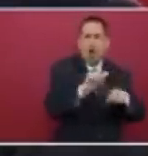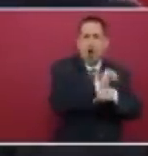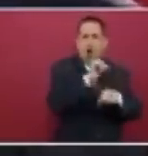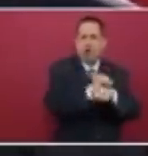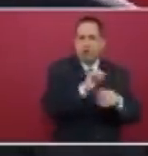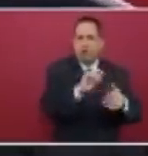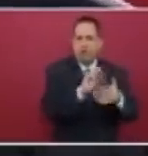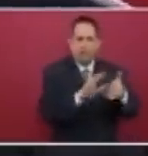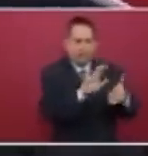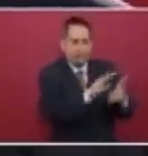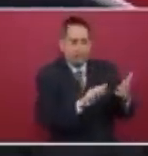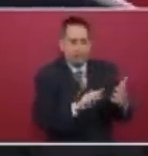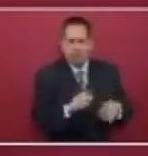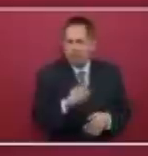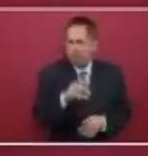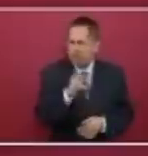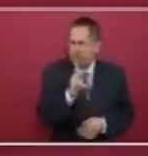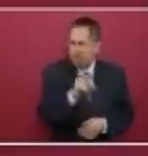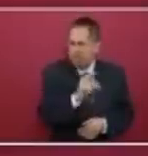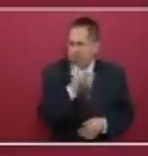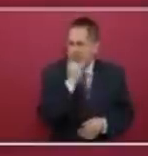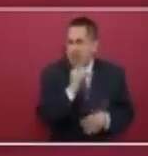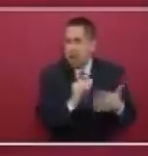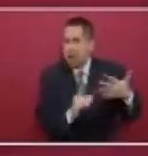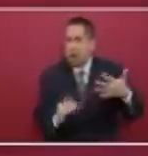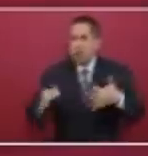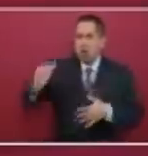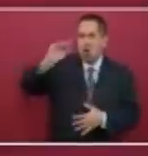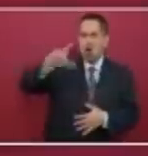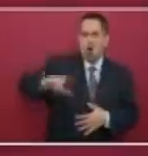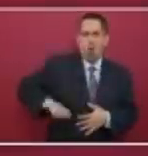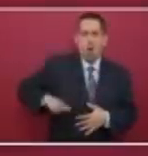y los de arriba intocables